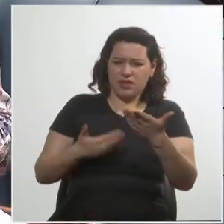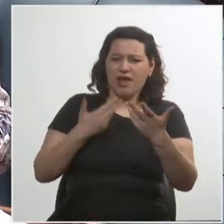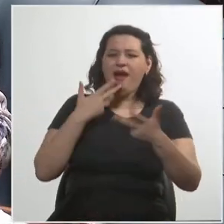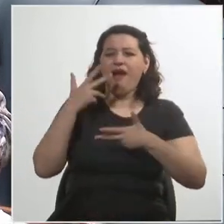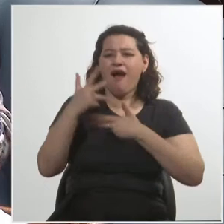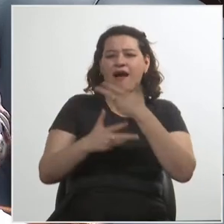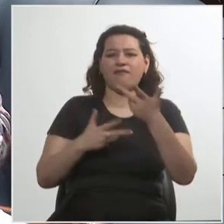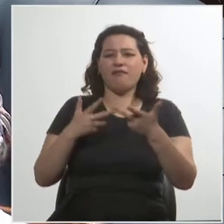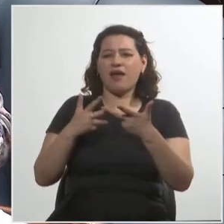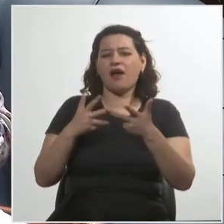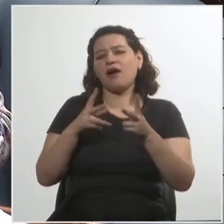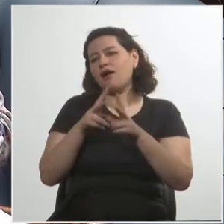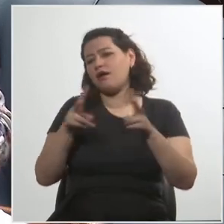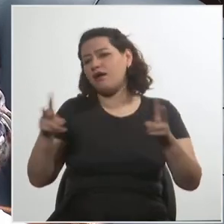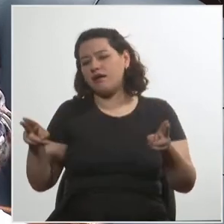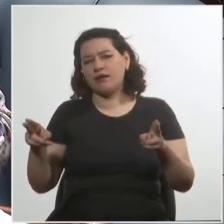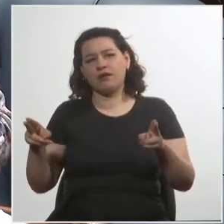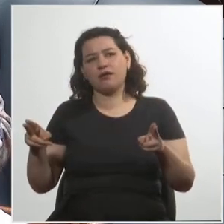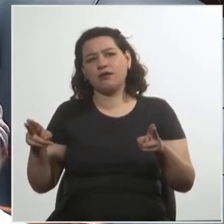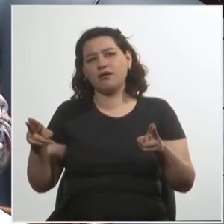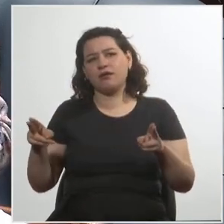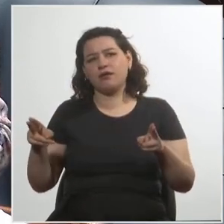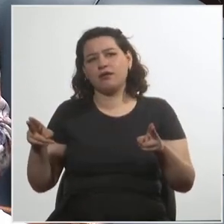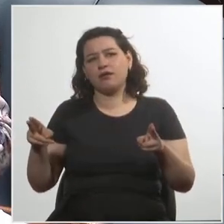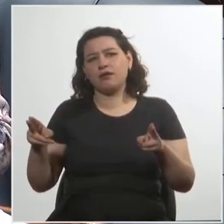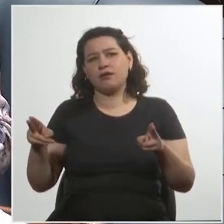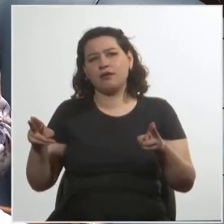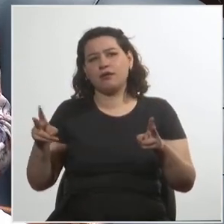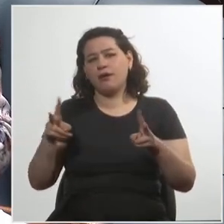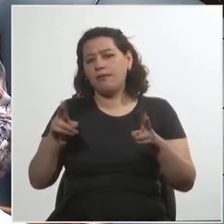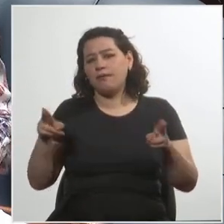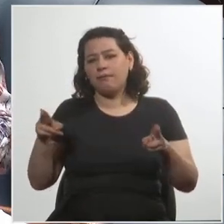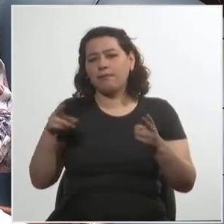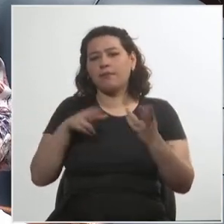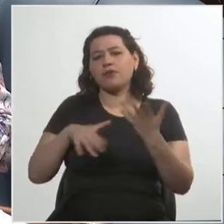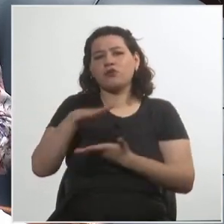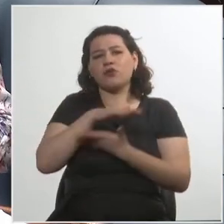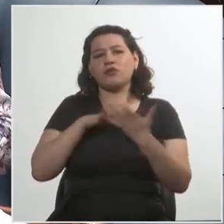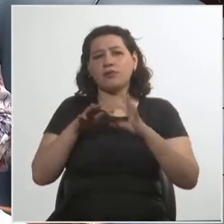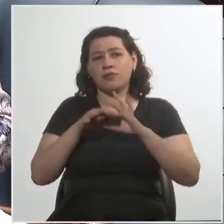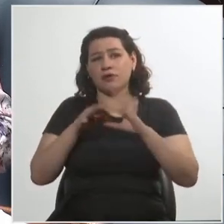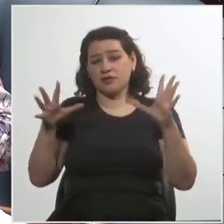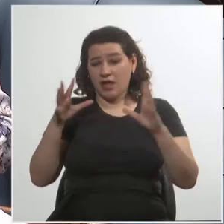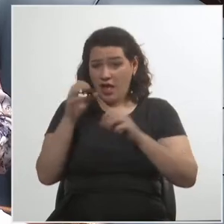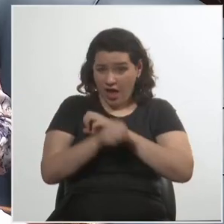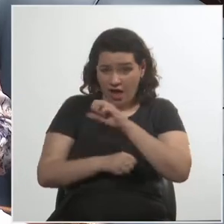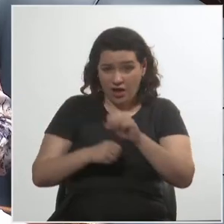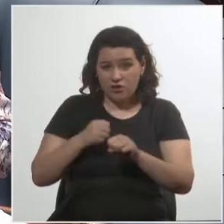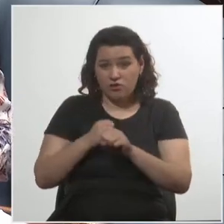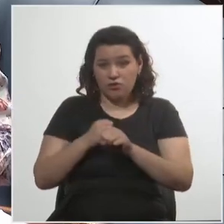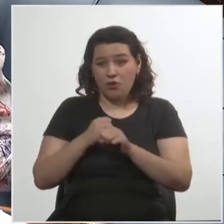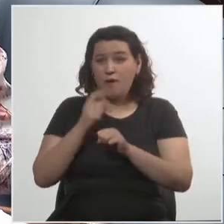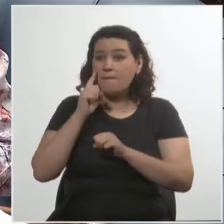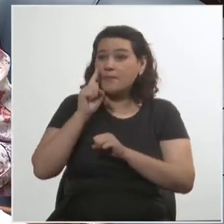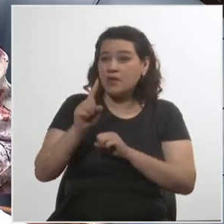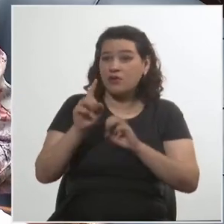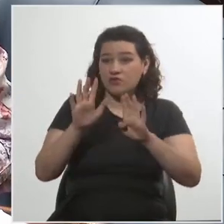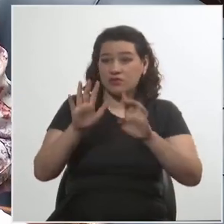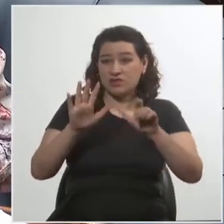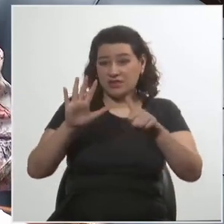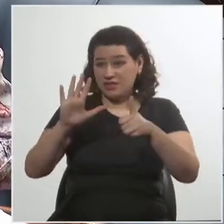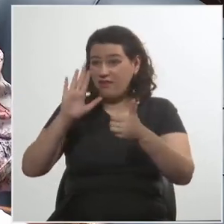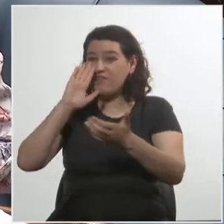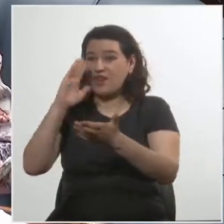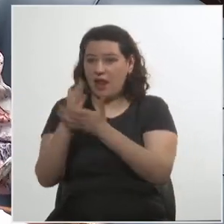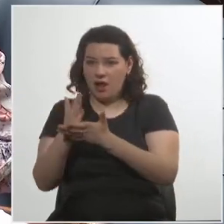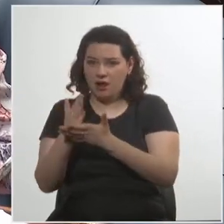dice hechos que ocurrieron en plena democracia en el año setenta y seis que es donde se establece la fecha final